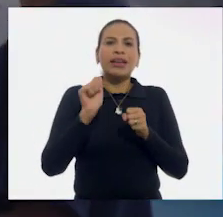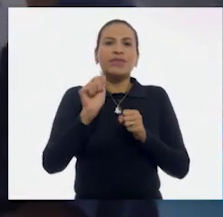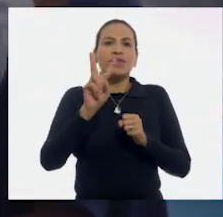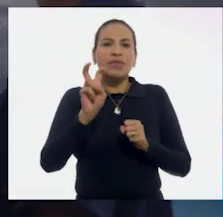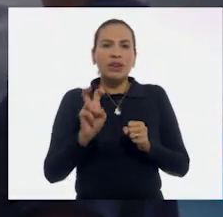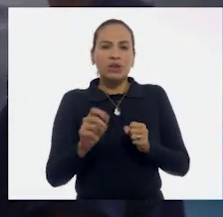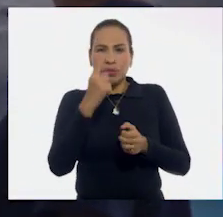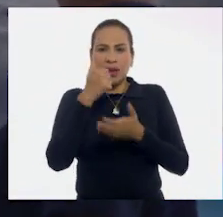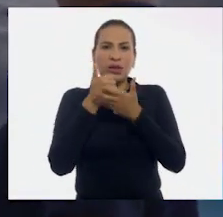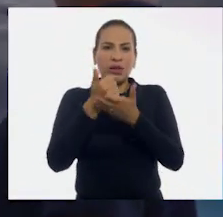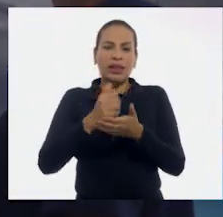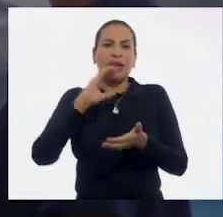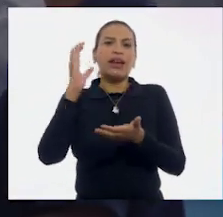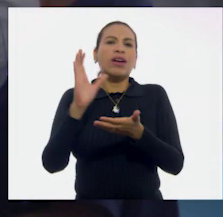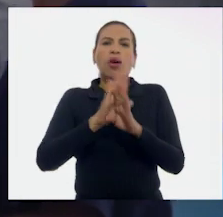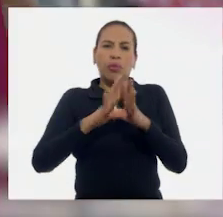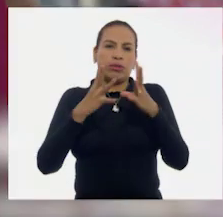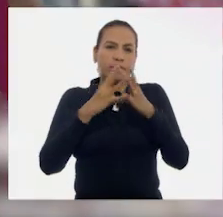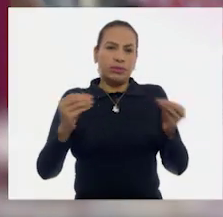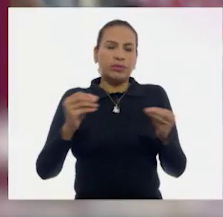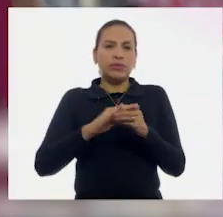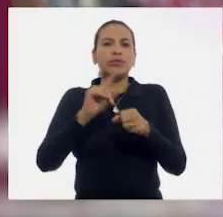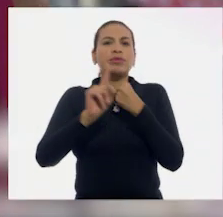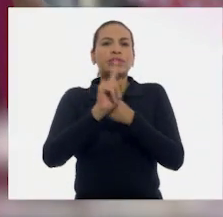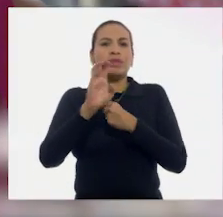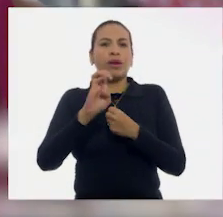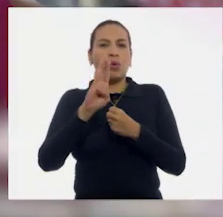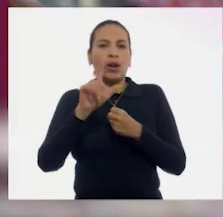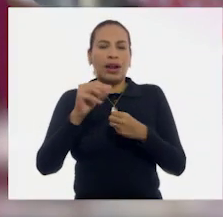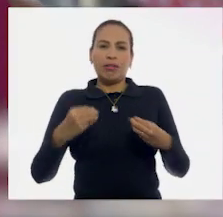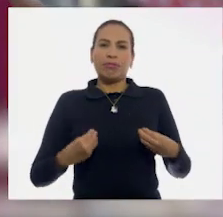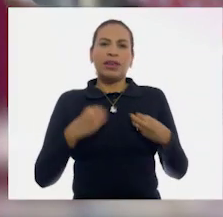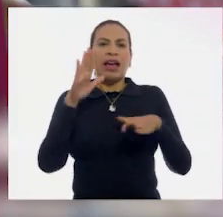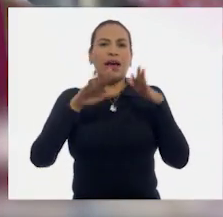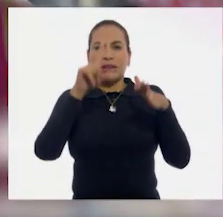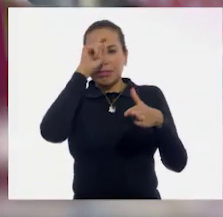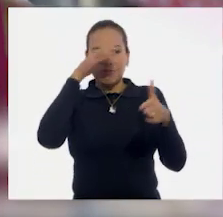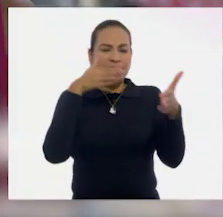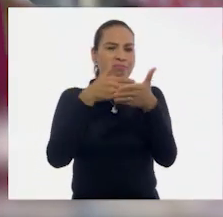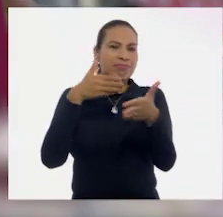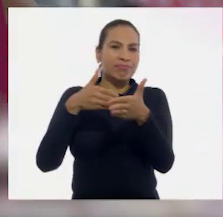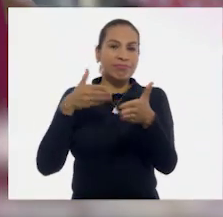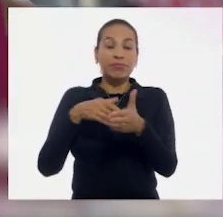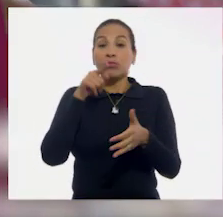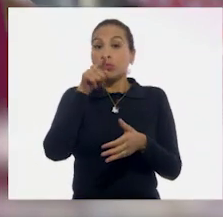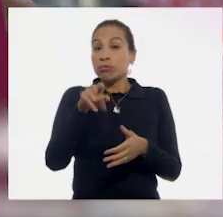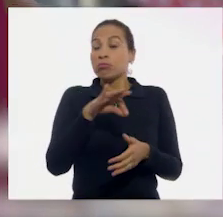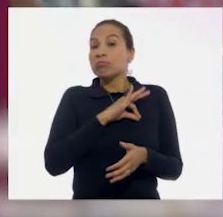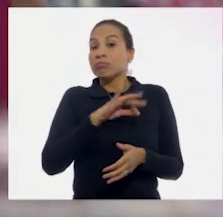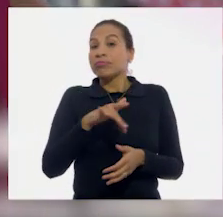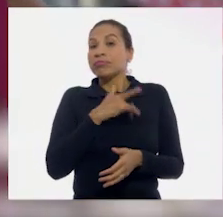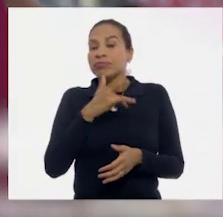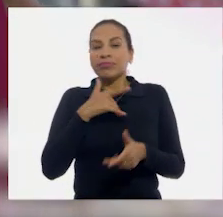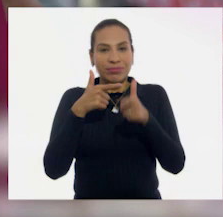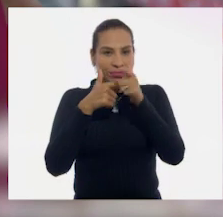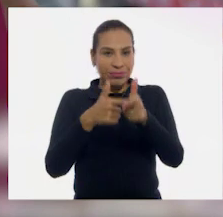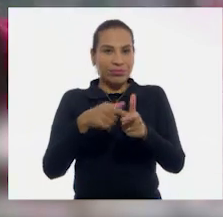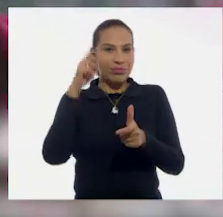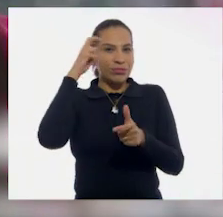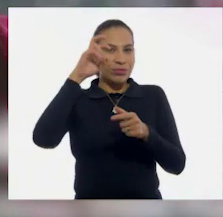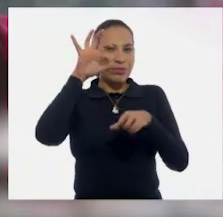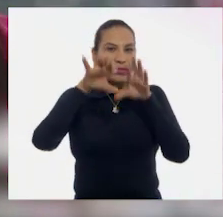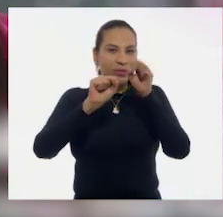a acabar con una crisis de ébola. La vida te va a poner miles de retos. Está en ti seguir tus